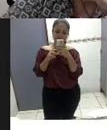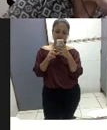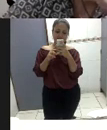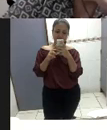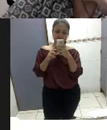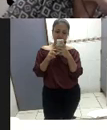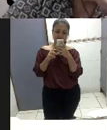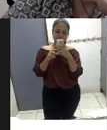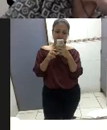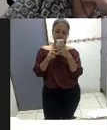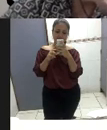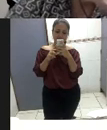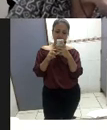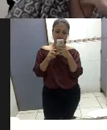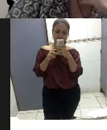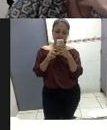to for plans.